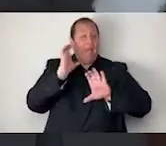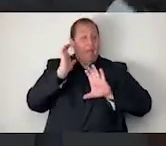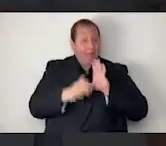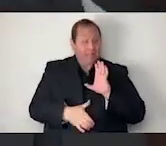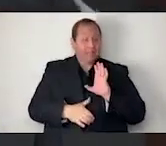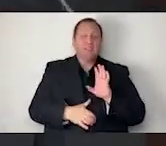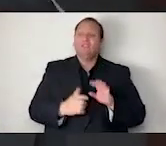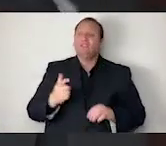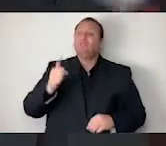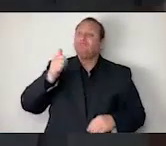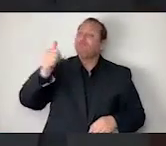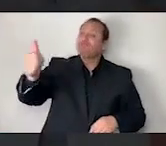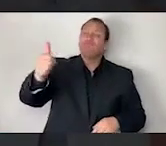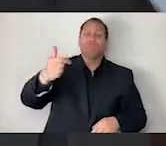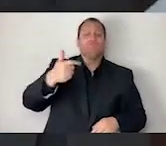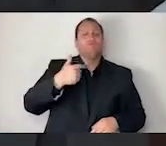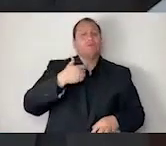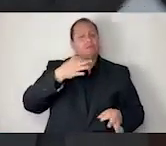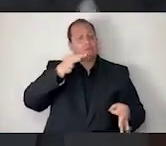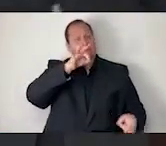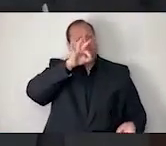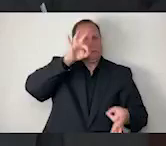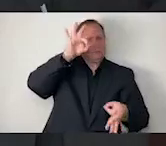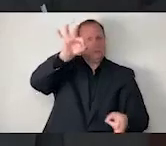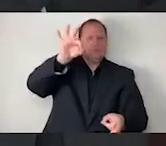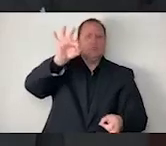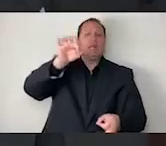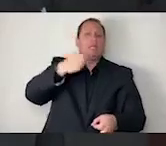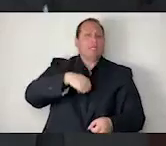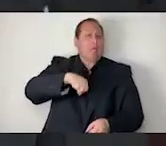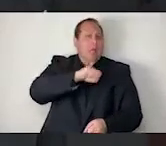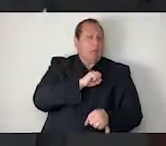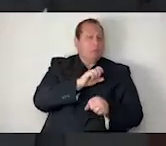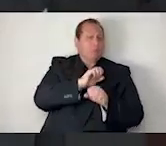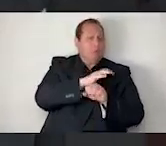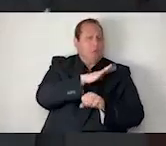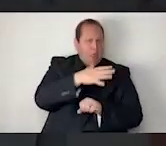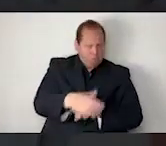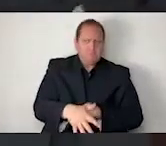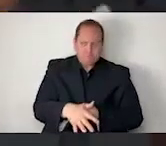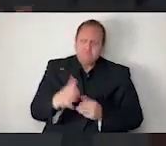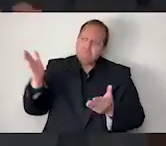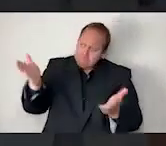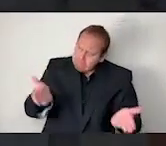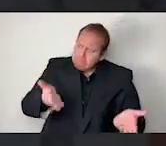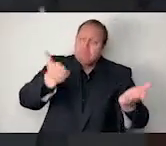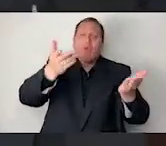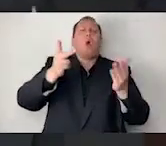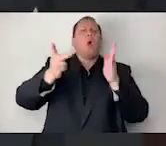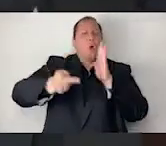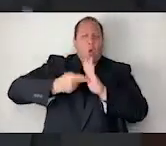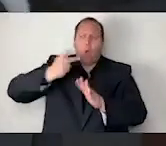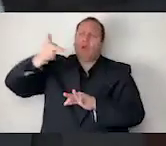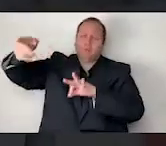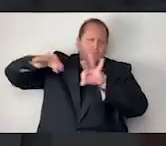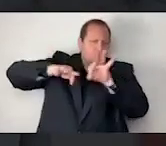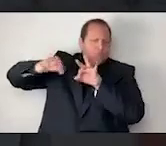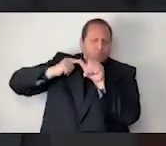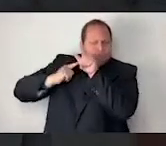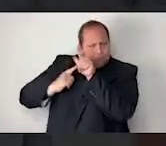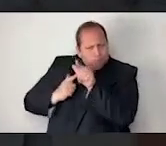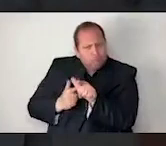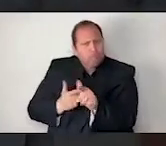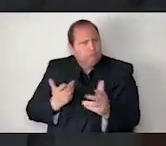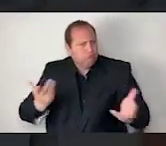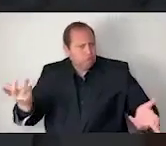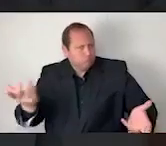de salubridad general podrán generar y reactivar sus actividades reanudar labores sin embargo